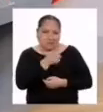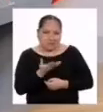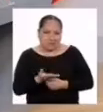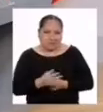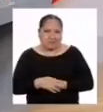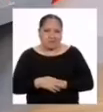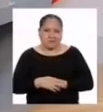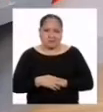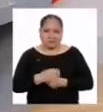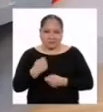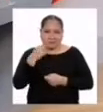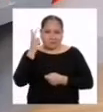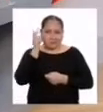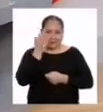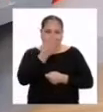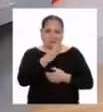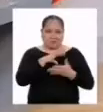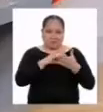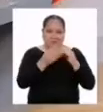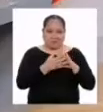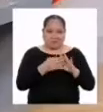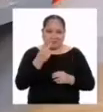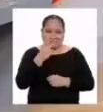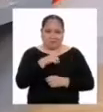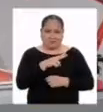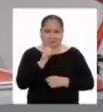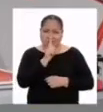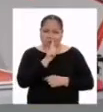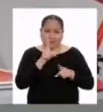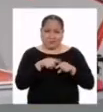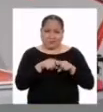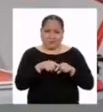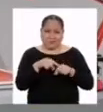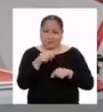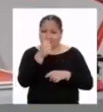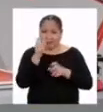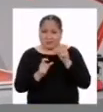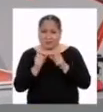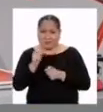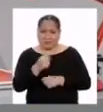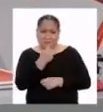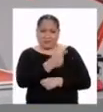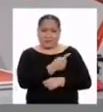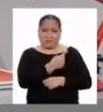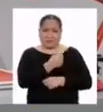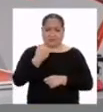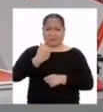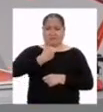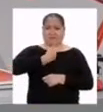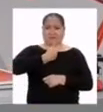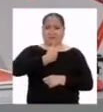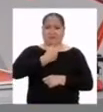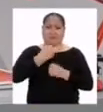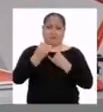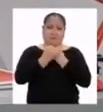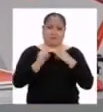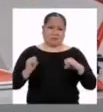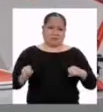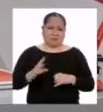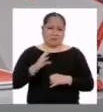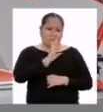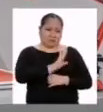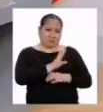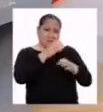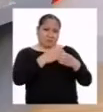descubriste? Al escuchar su historia, noté que no era dependiente. Al contrario, era muy autónomo, hacía sus